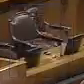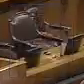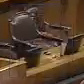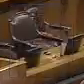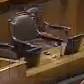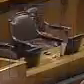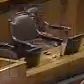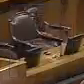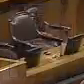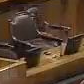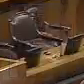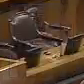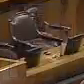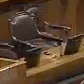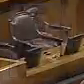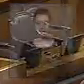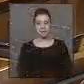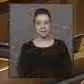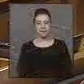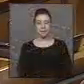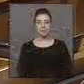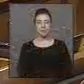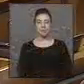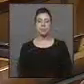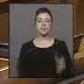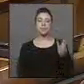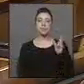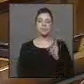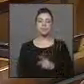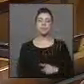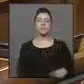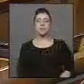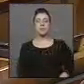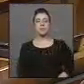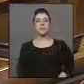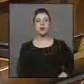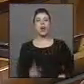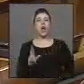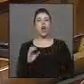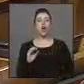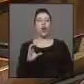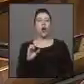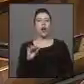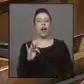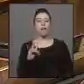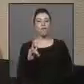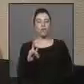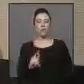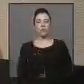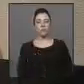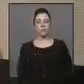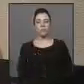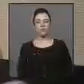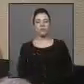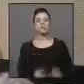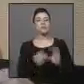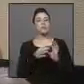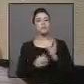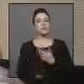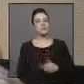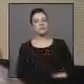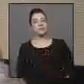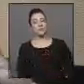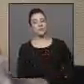Puede hacer uso de su tiempo ahora, honorable, señor diputado, don Luis Rocaful. Muchas gracias, señor presidente.